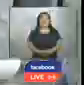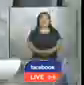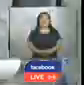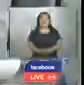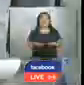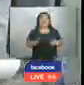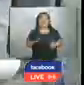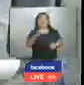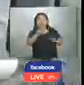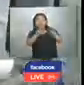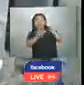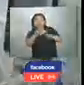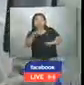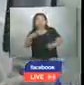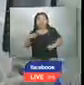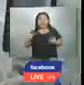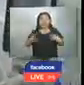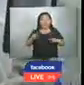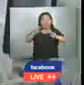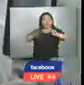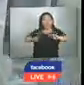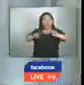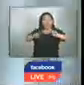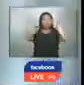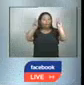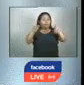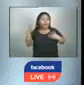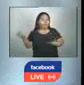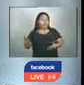perspectivas aborda un reciente estudio al respecto.